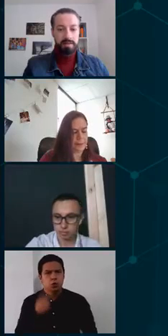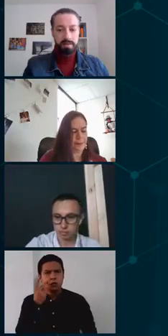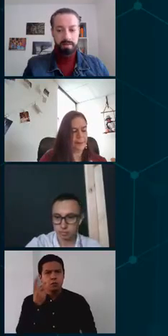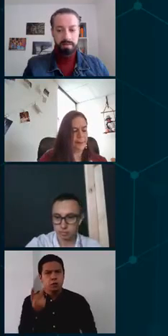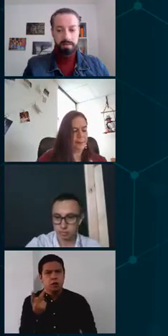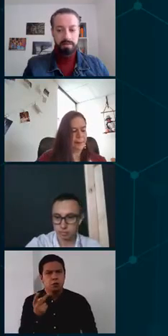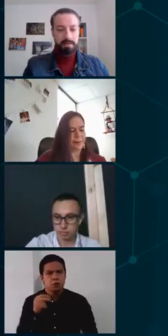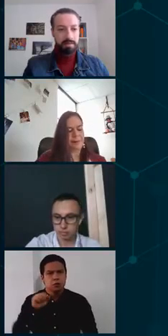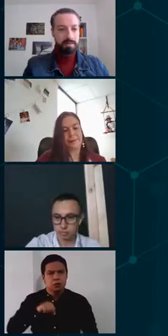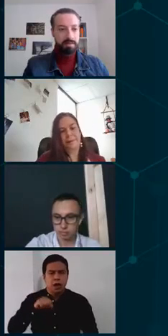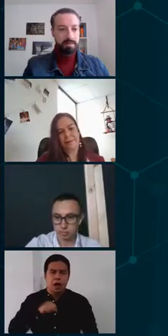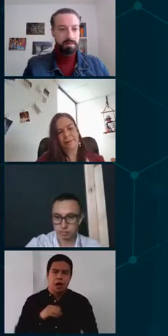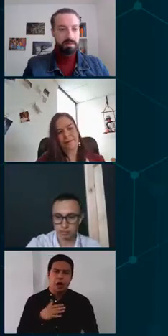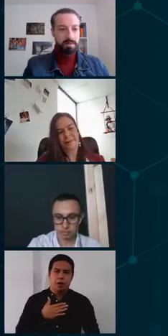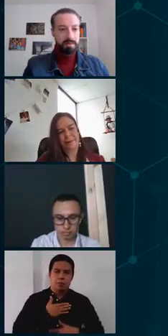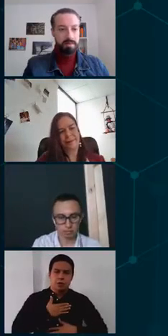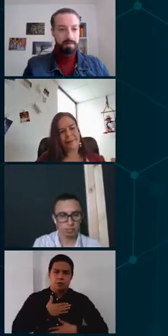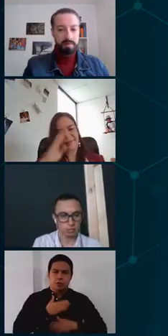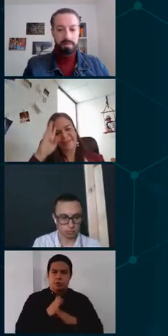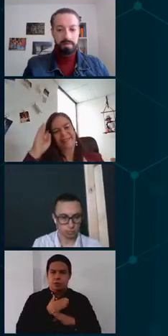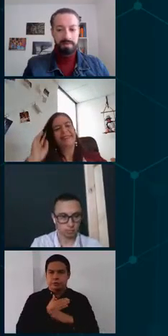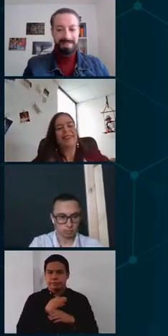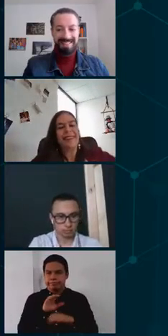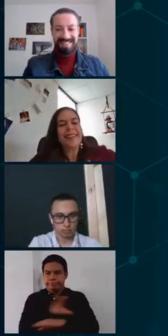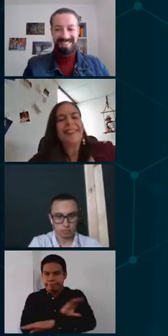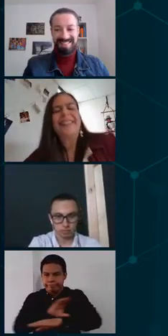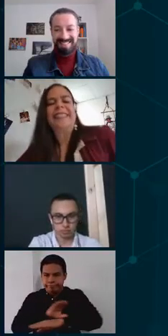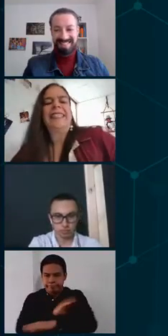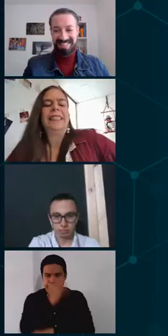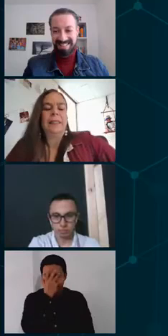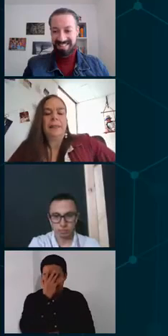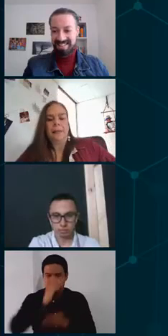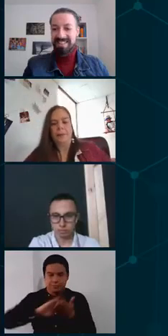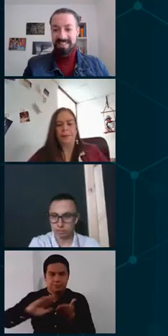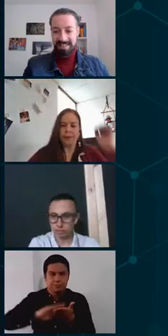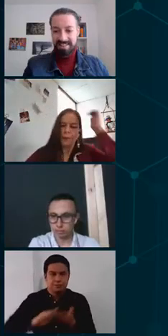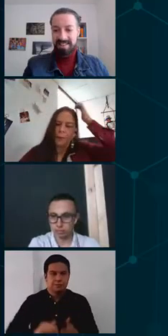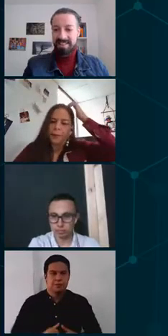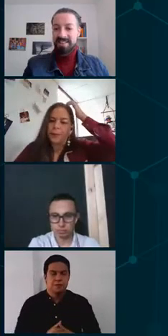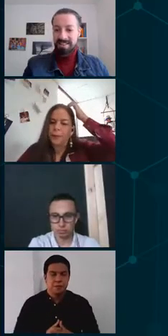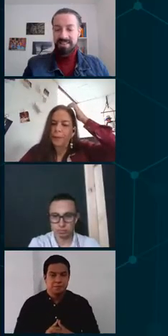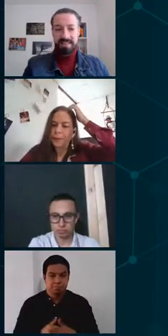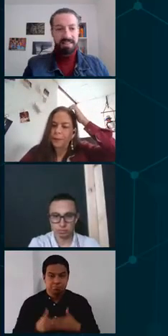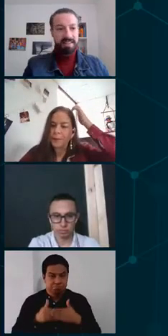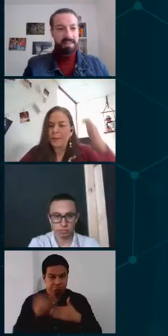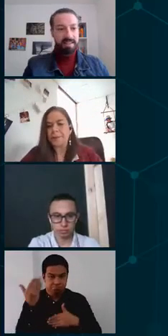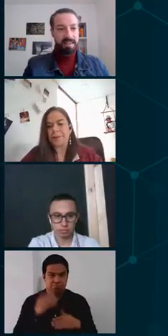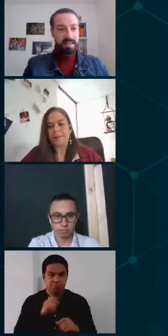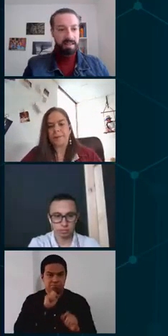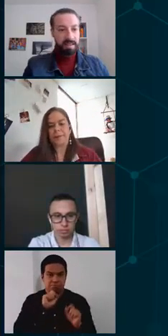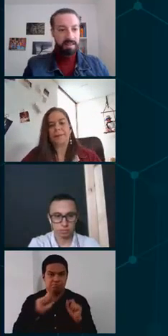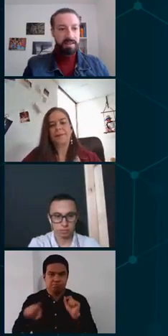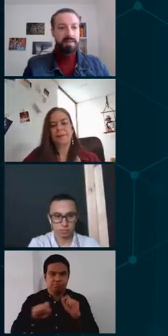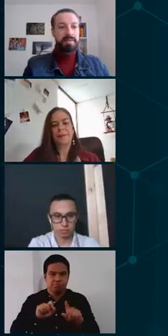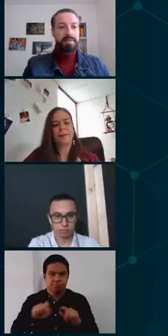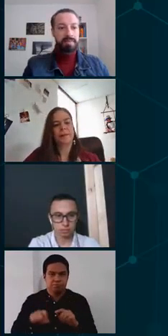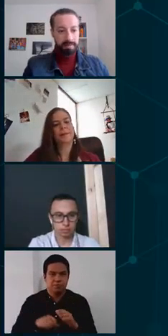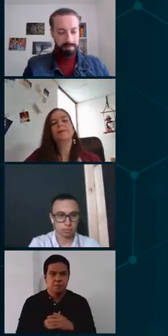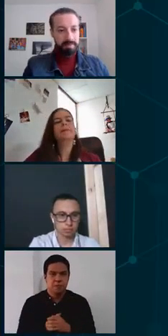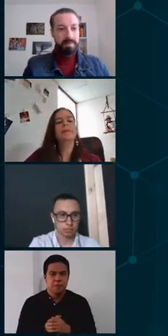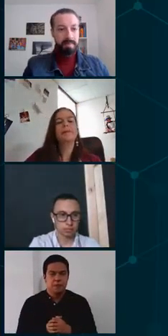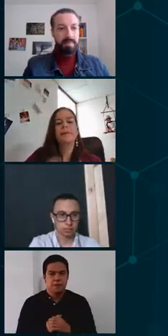problema mío, maravilloso, listo, perdón. Entonces, nada, comencemos. Equipo, me gustaría invitarlos a que,